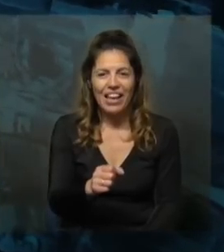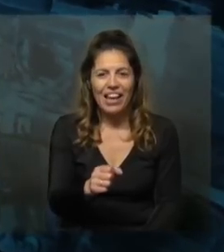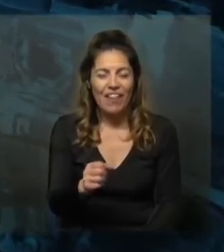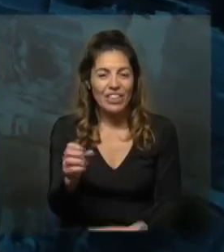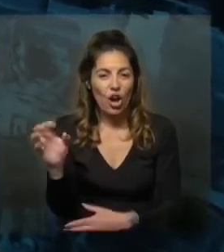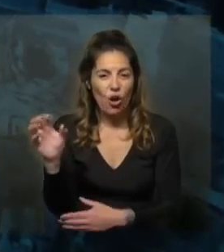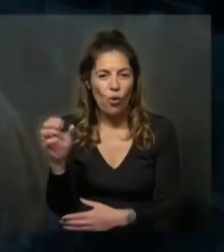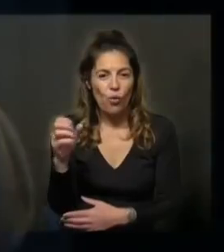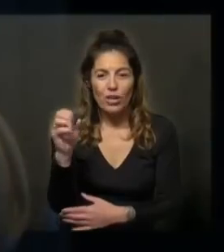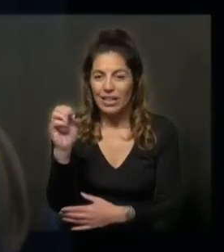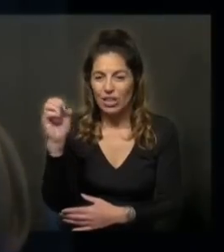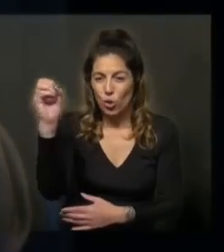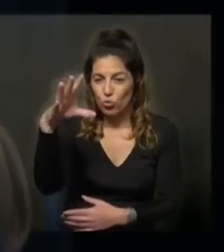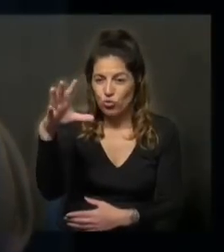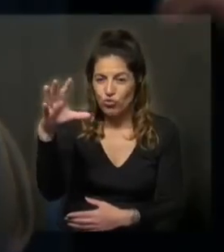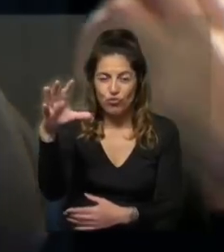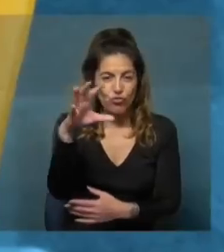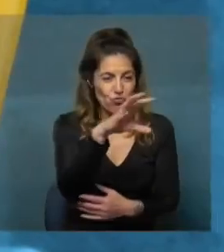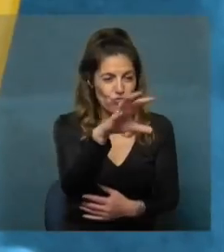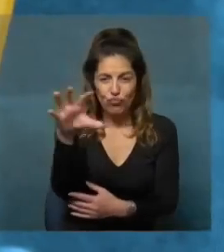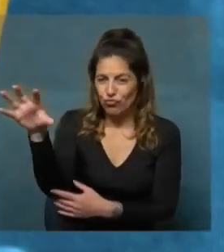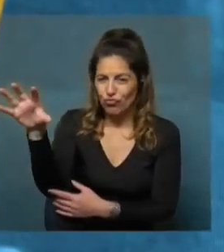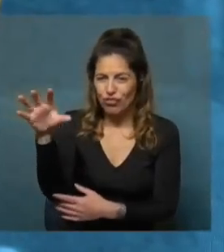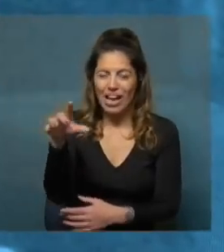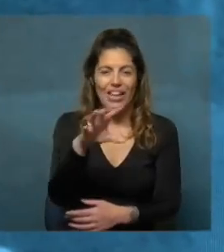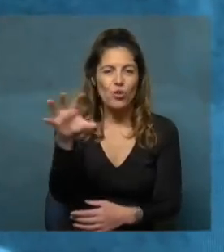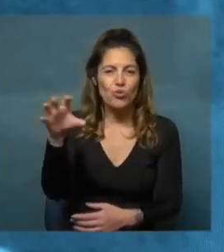reflector que hace foco foco